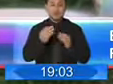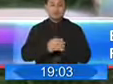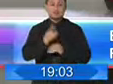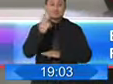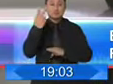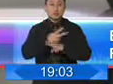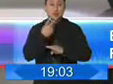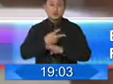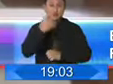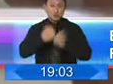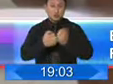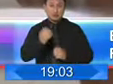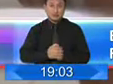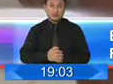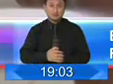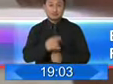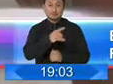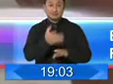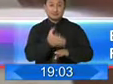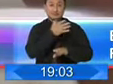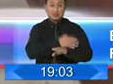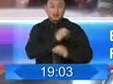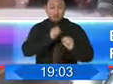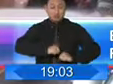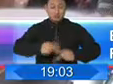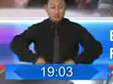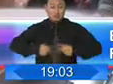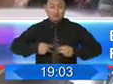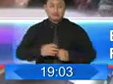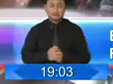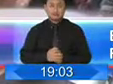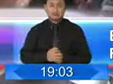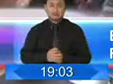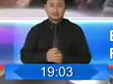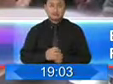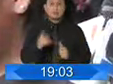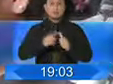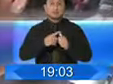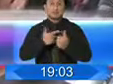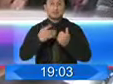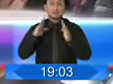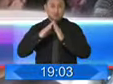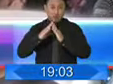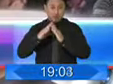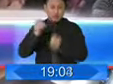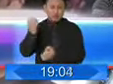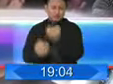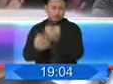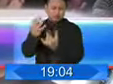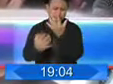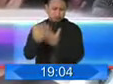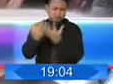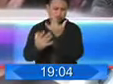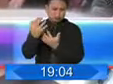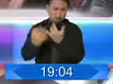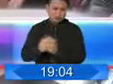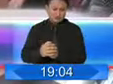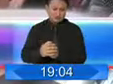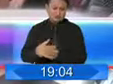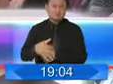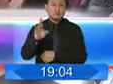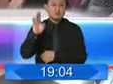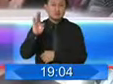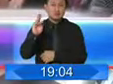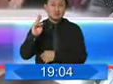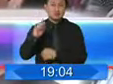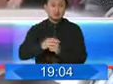2 veces. Hugo también vivió para contarlo. Se quemó la casita hace años, después se fui a la esposa también, ya casi